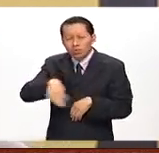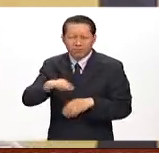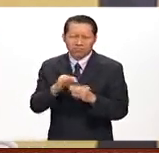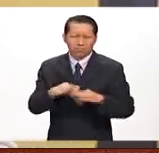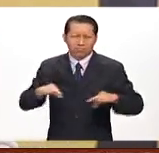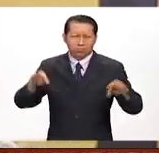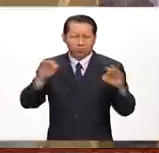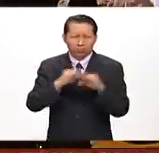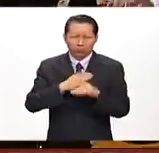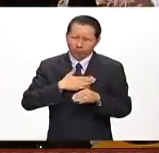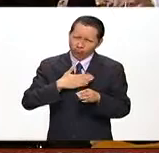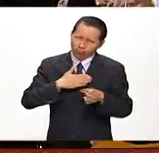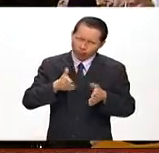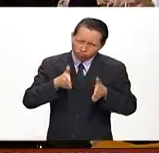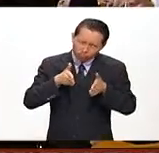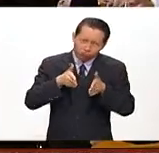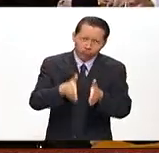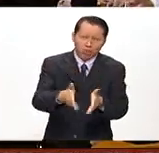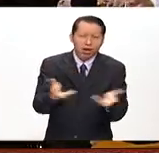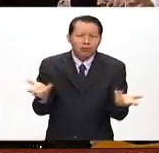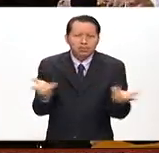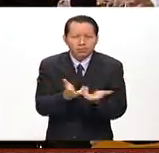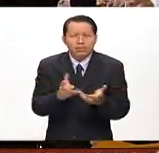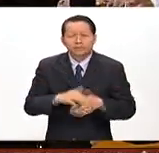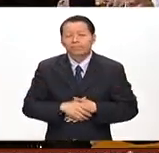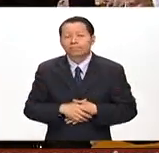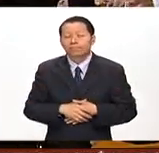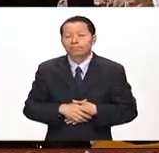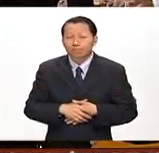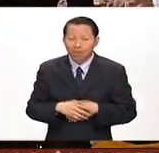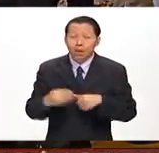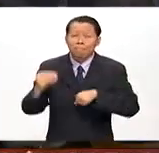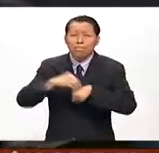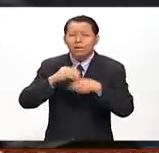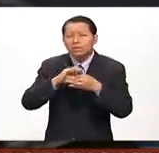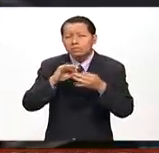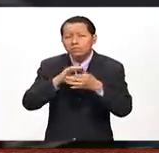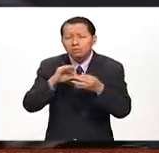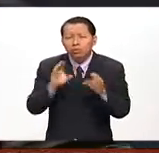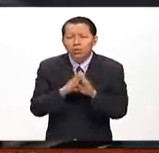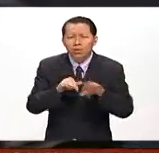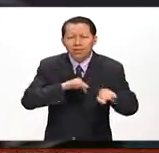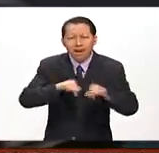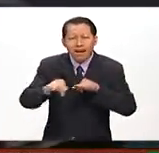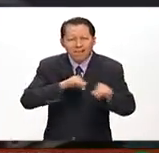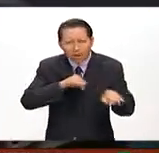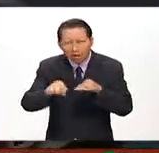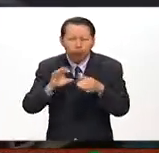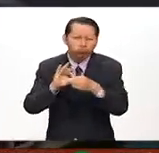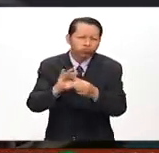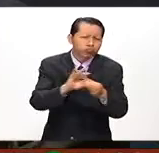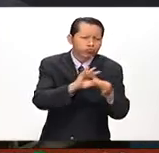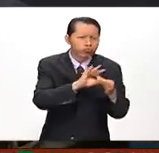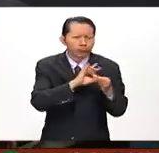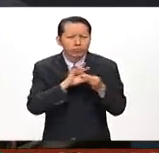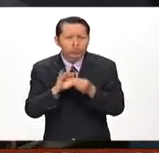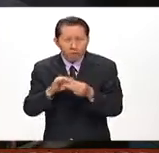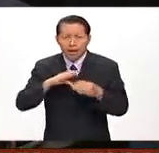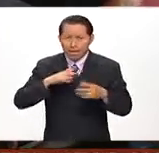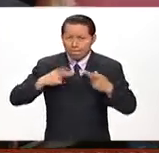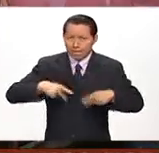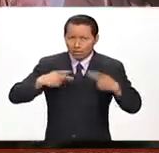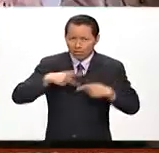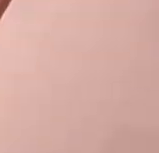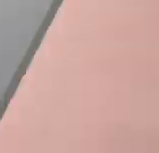propia ruta. Agregó que lo que sigue es trabajar en unidad, sobre todo con la gente que cree en su proyecto.